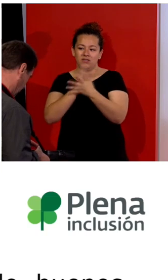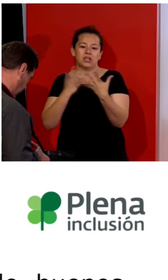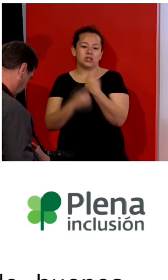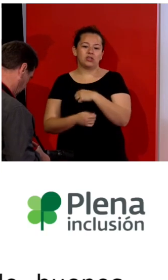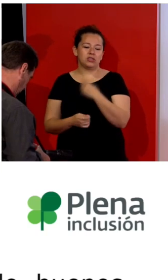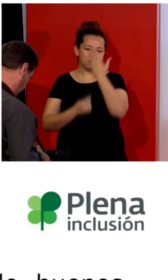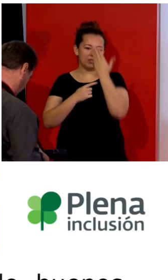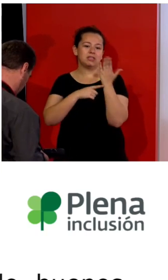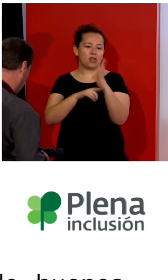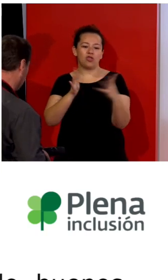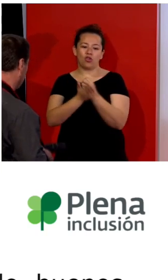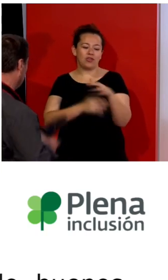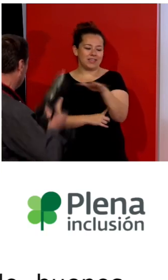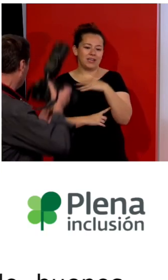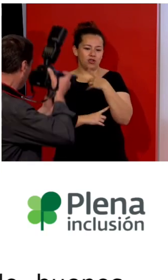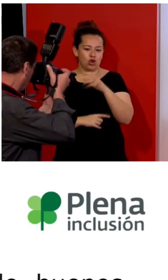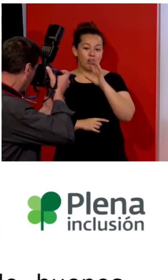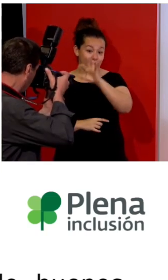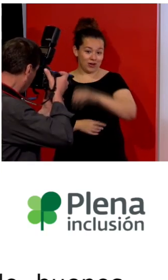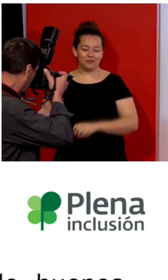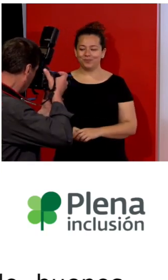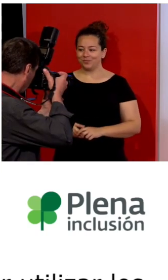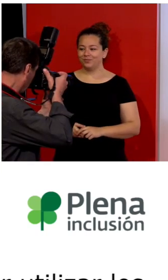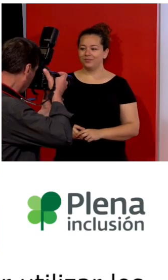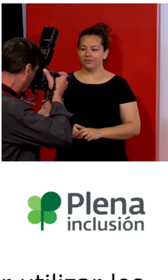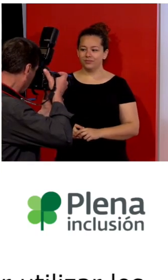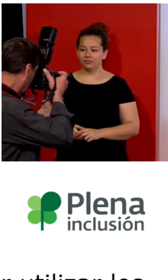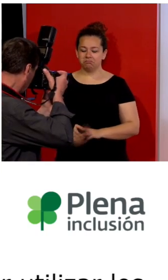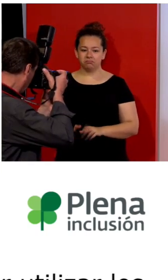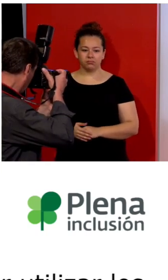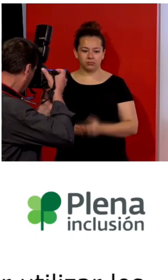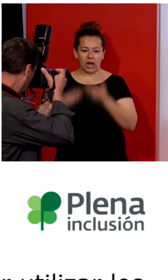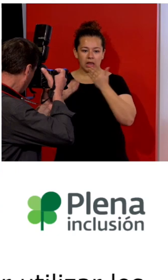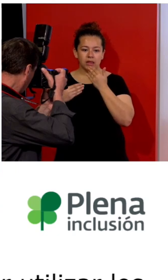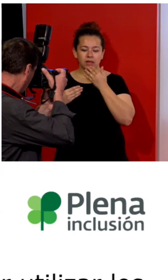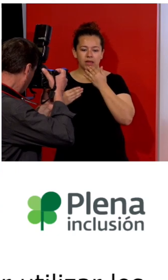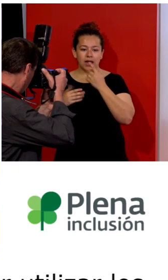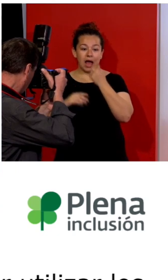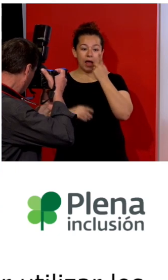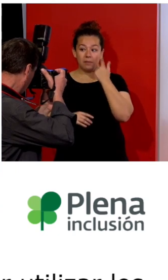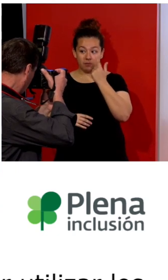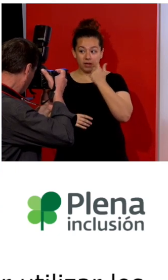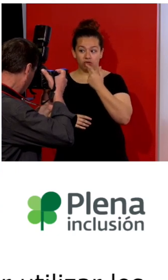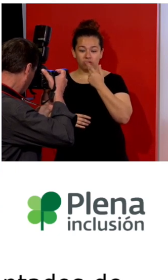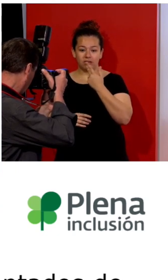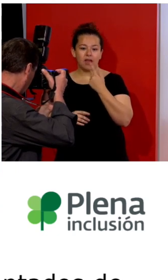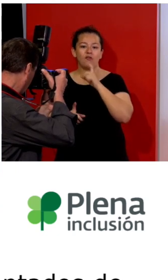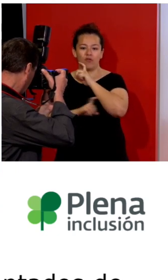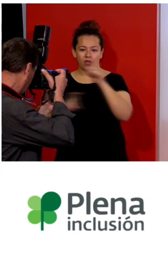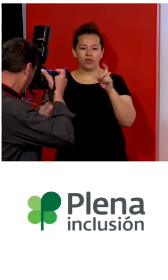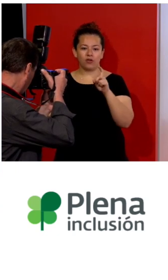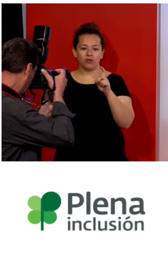territorio nacional. Bueno, en primer lugar, agradecer al Banco Santander y a la Fundación Universia que nos acoja en su